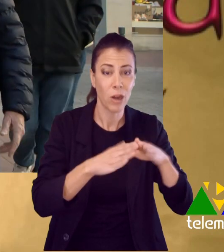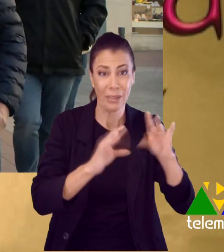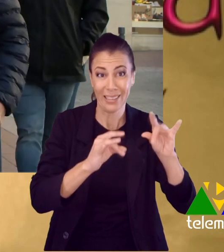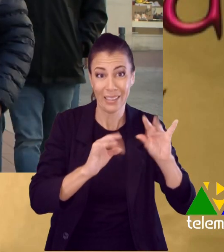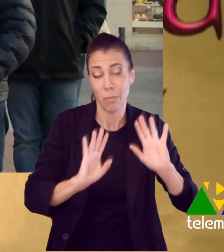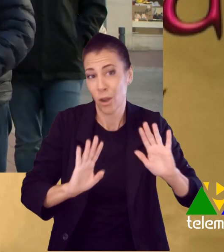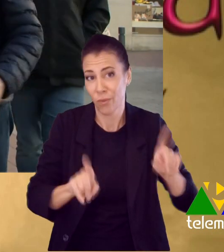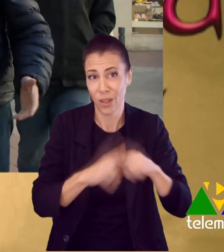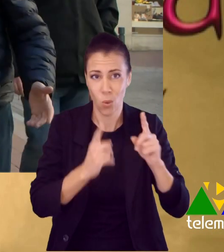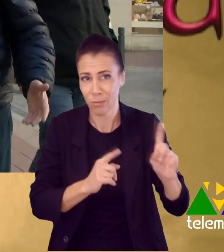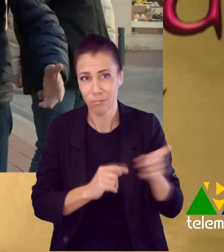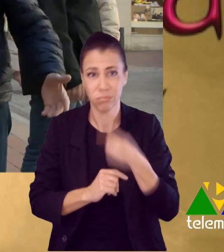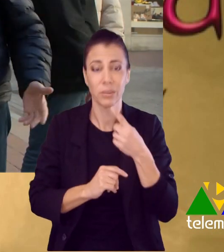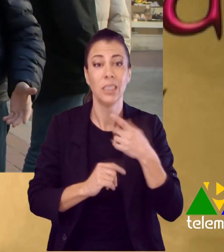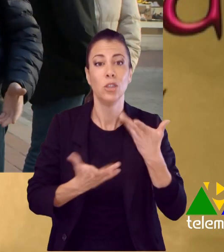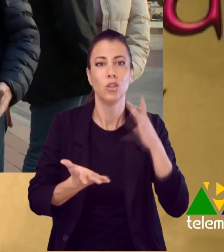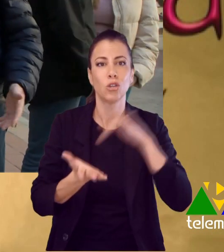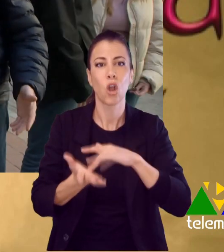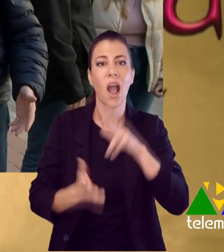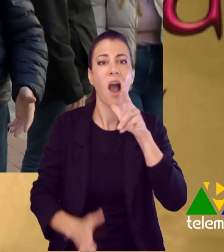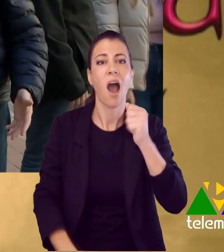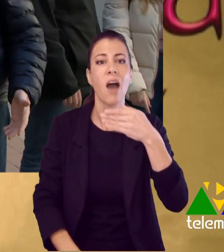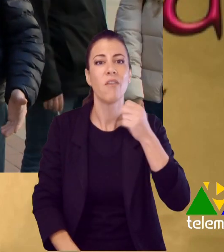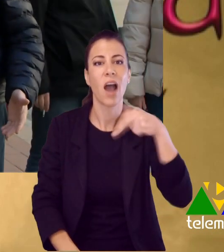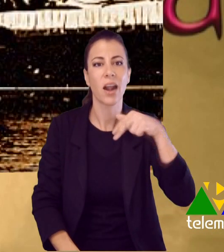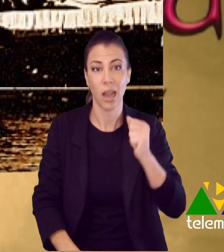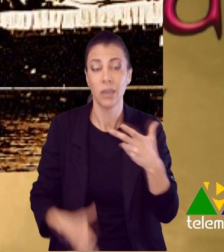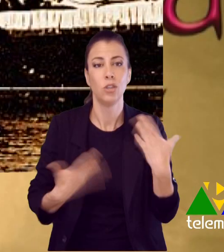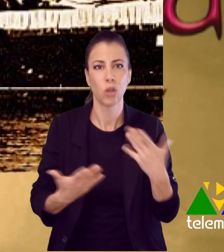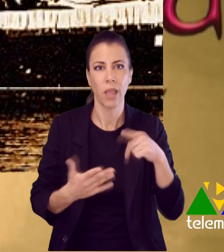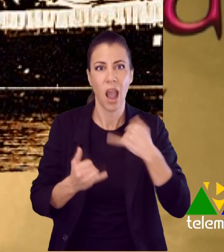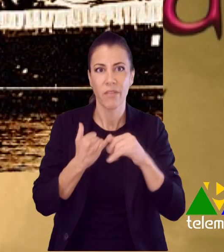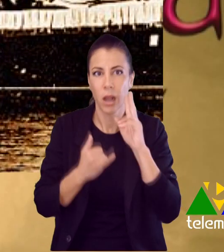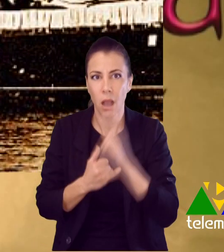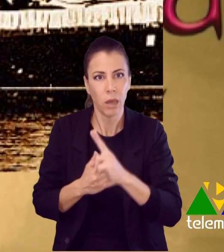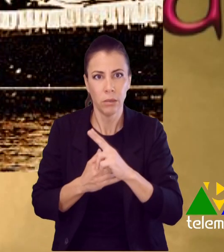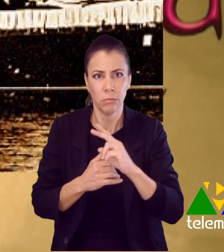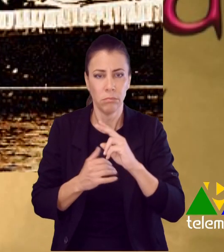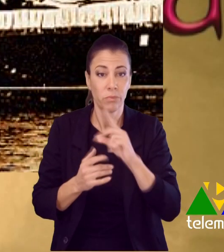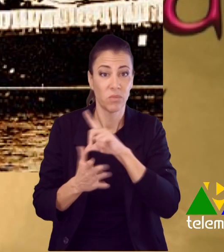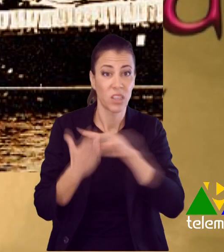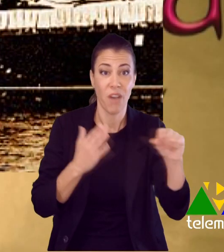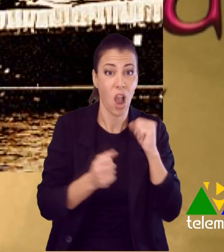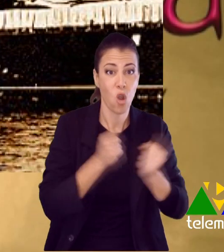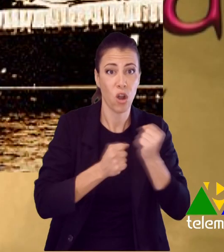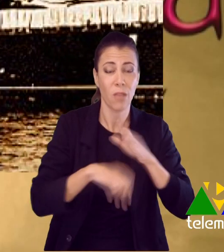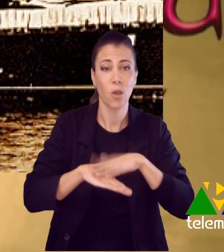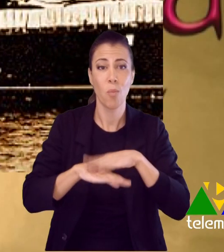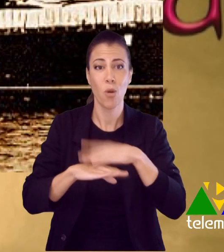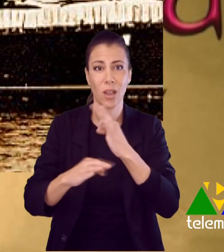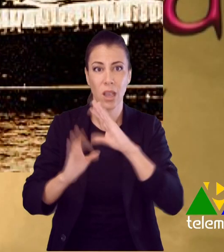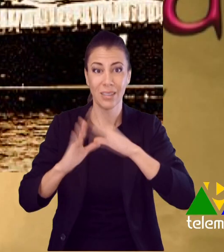mandan allí y cuando llega a La Habana lo único que puede hacer Díaz Moreu es salir corriendo, porque ante la